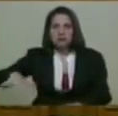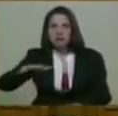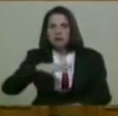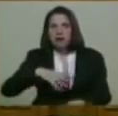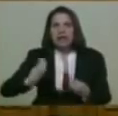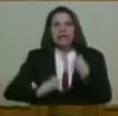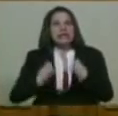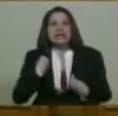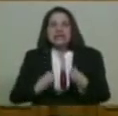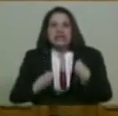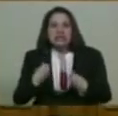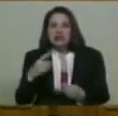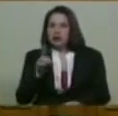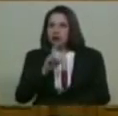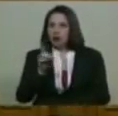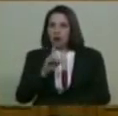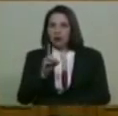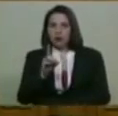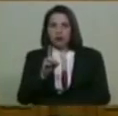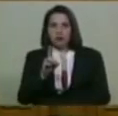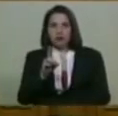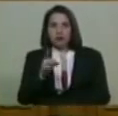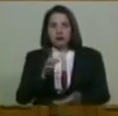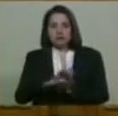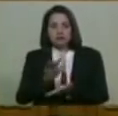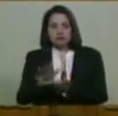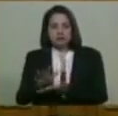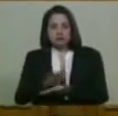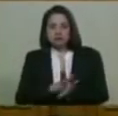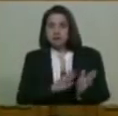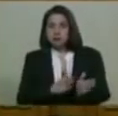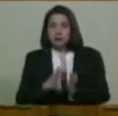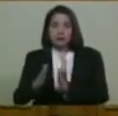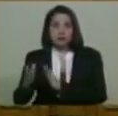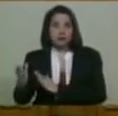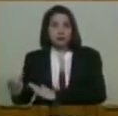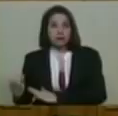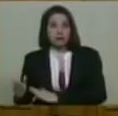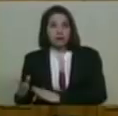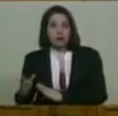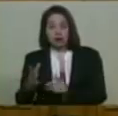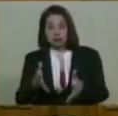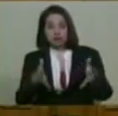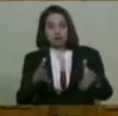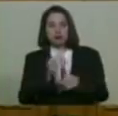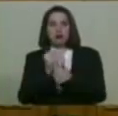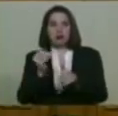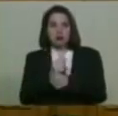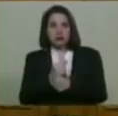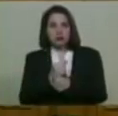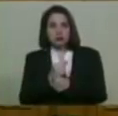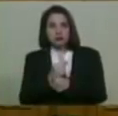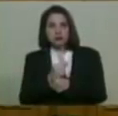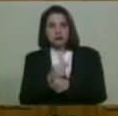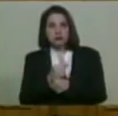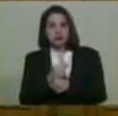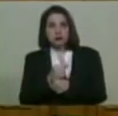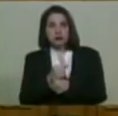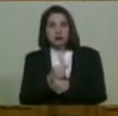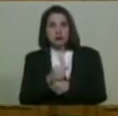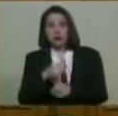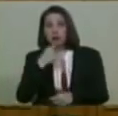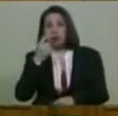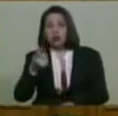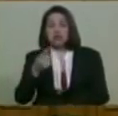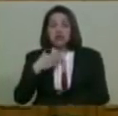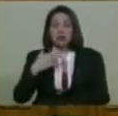desesperar, en paz. Con organización, lo vamos a lograr, compatriotas, lo vamos a lograr. Como decía mi